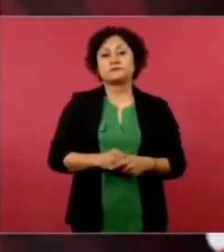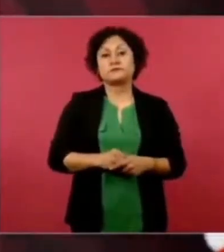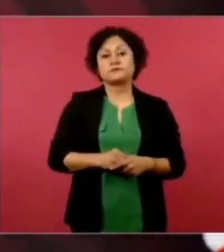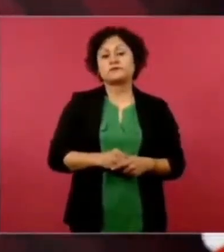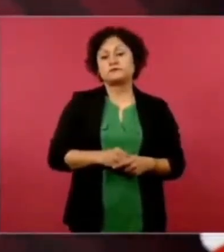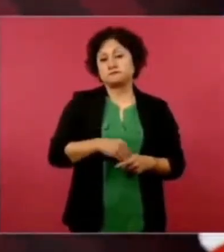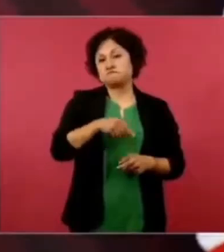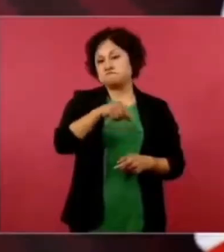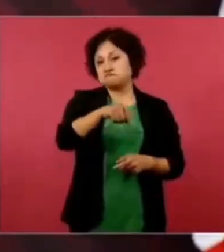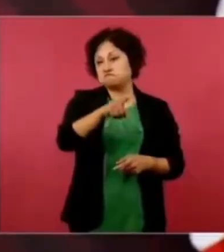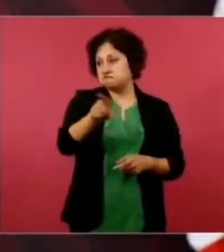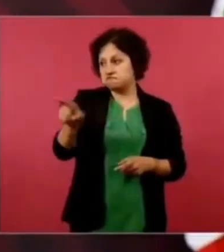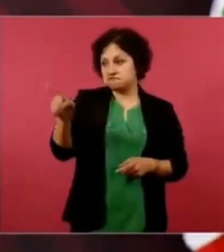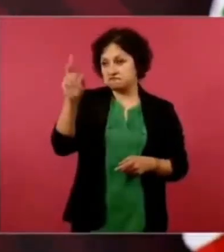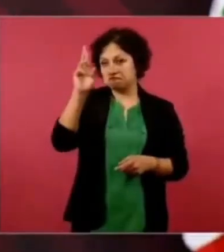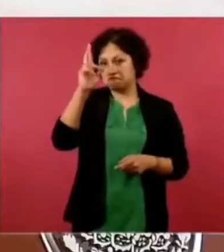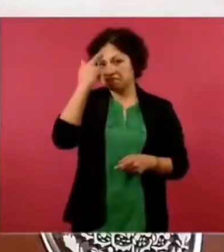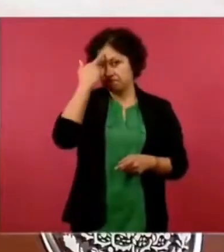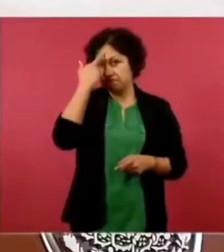recordar.